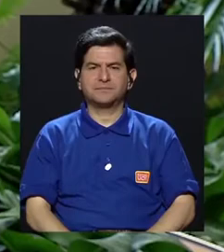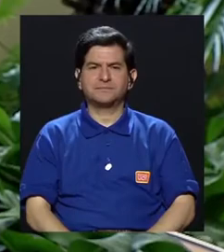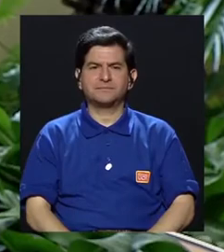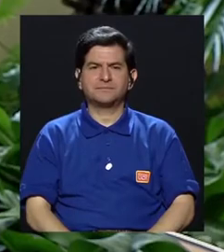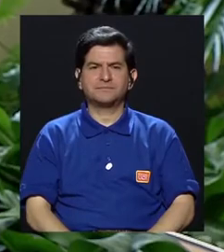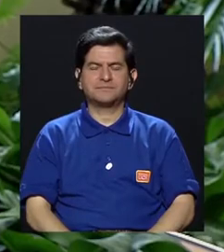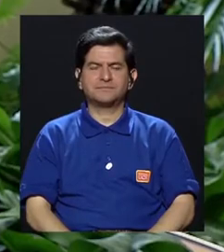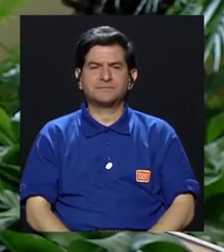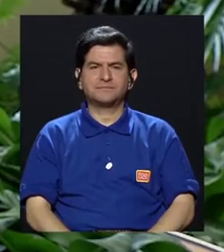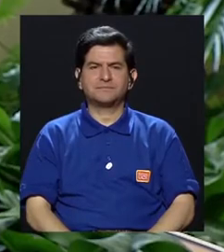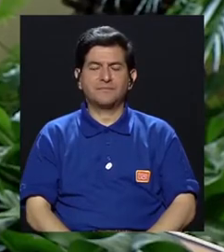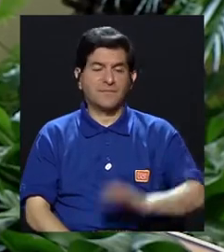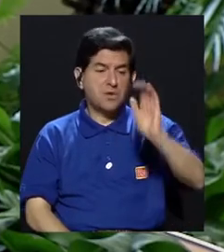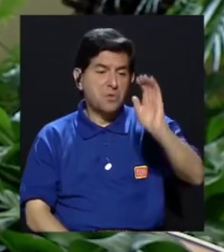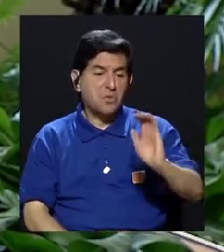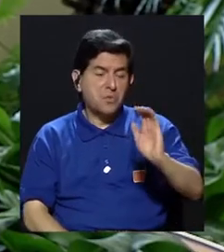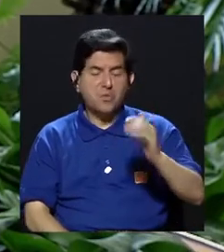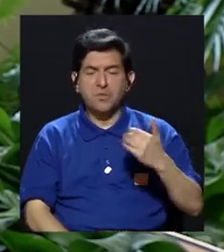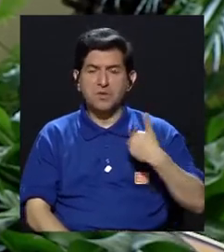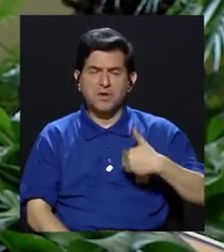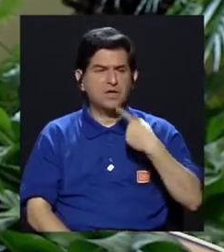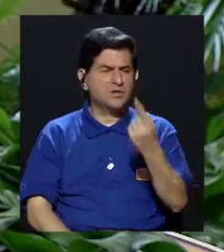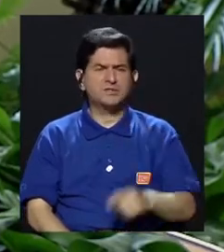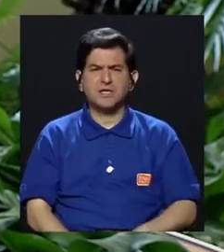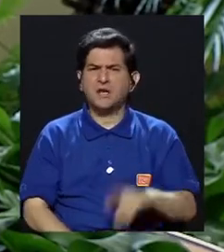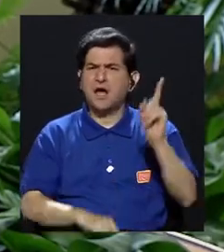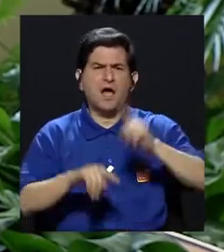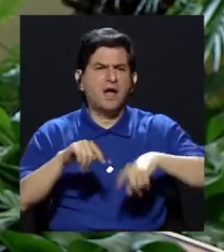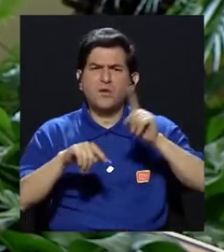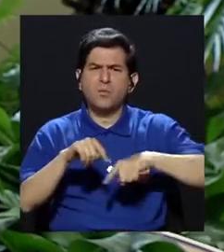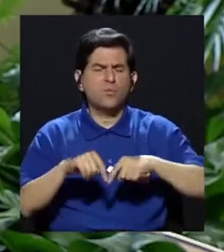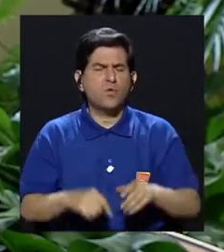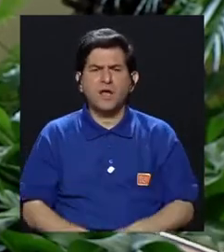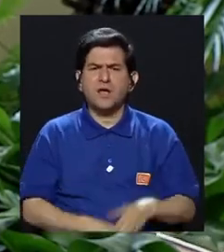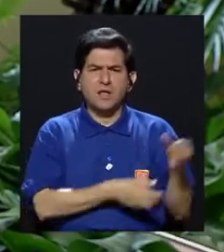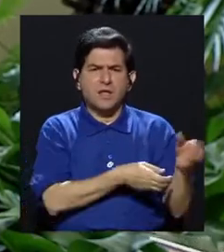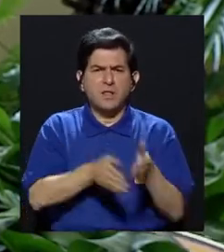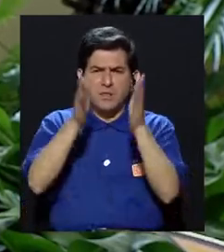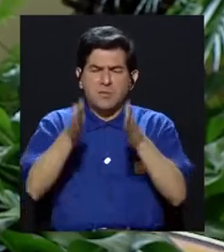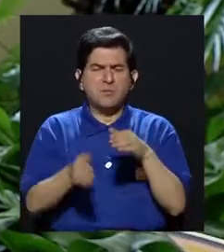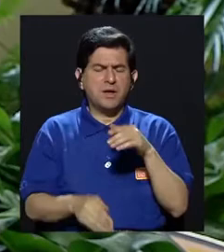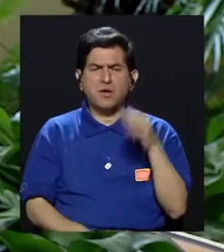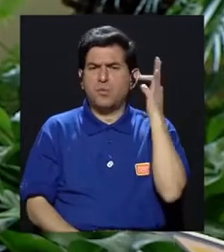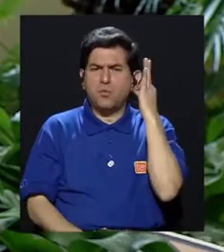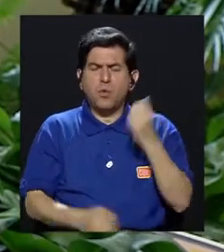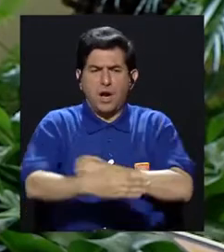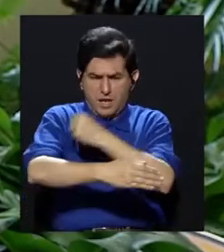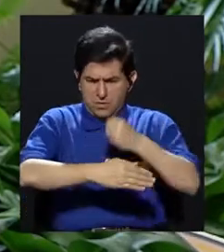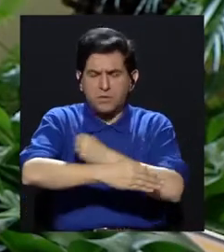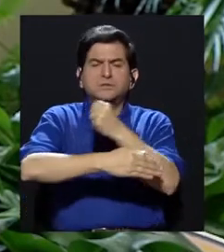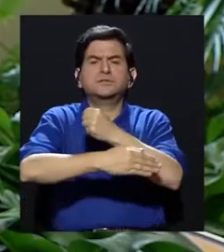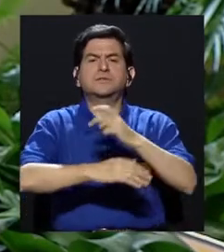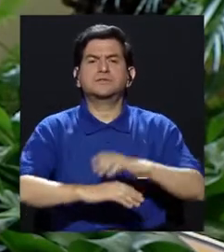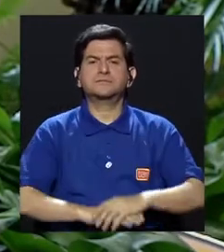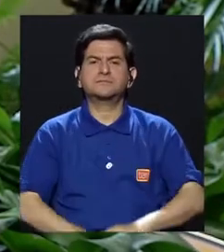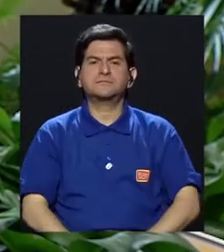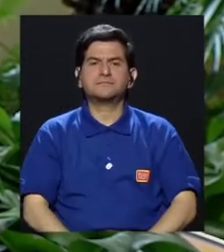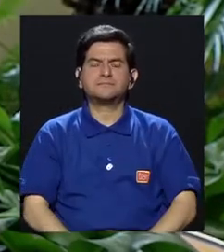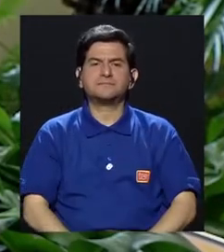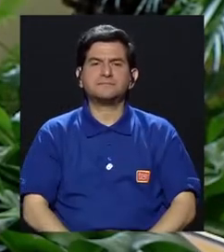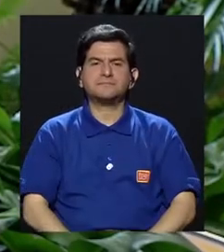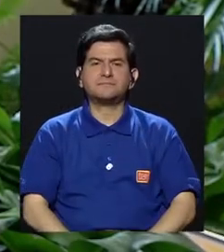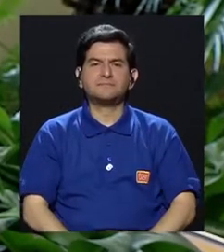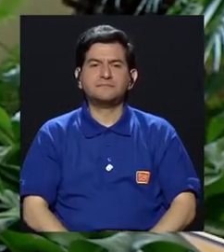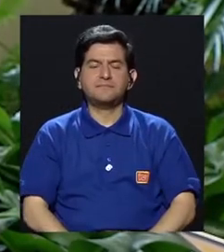Uh-huh. Un niño chiquitito nada menos dijo, no puede ser bombero, ella uh-huh. cocina, ¿verdad?